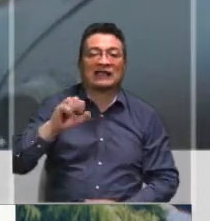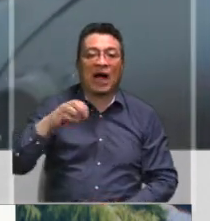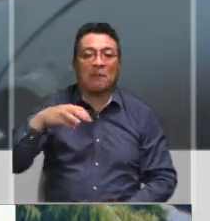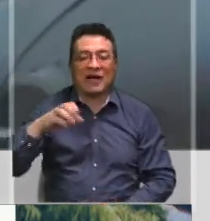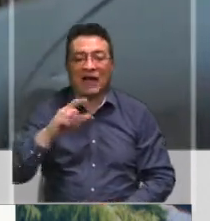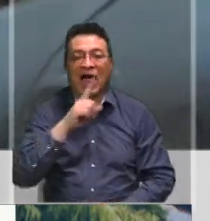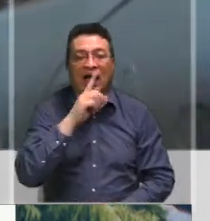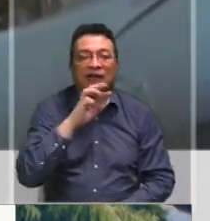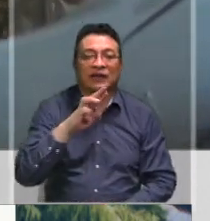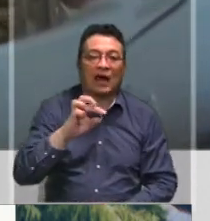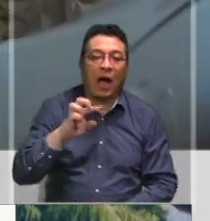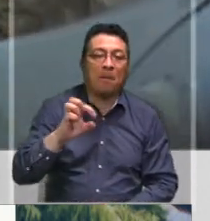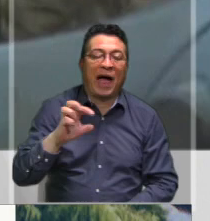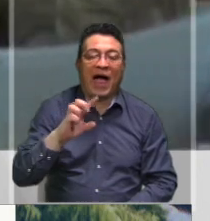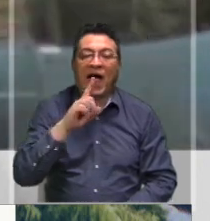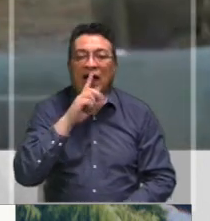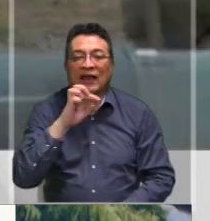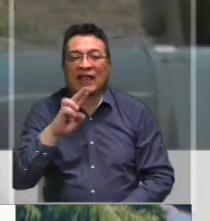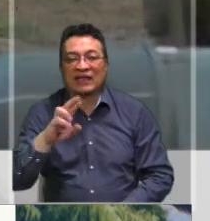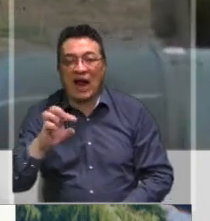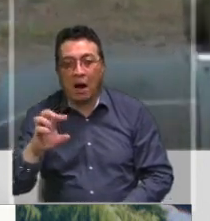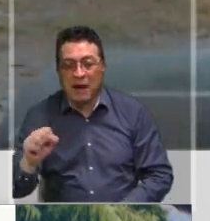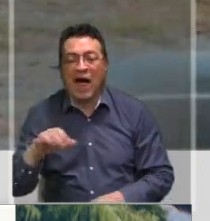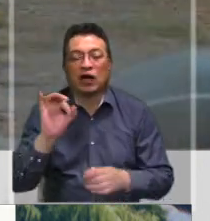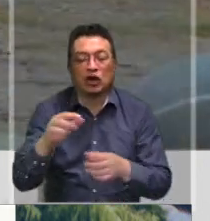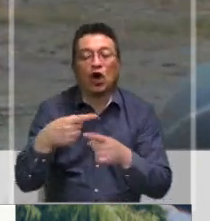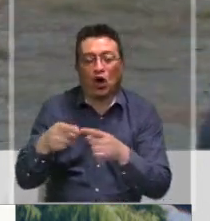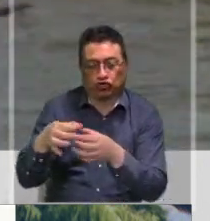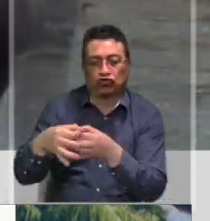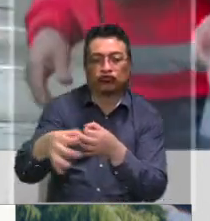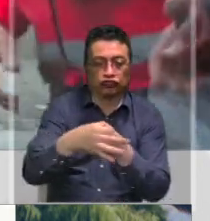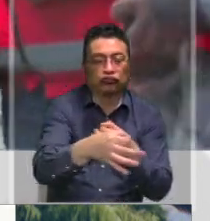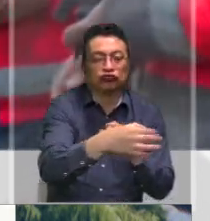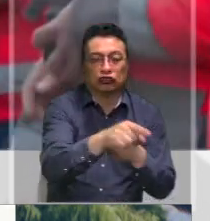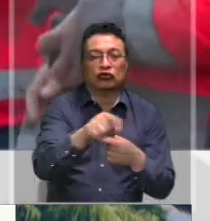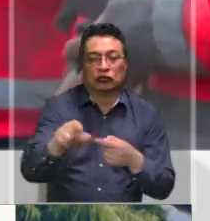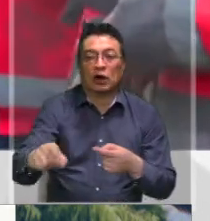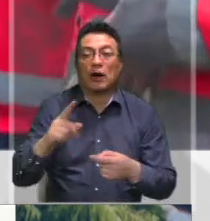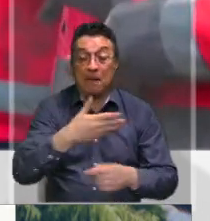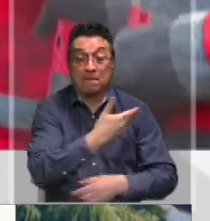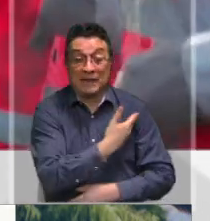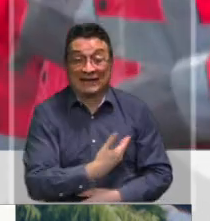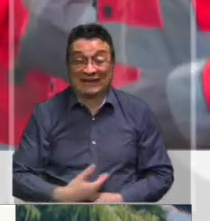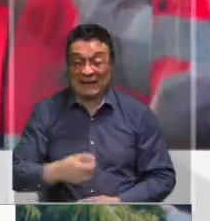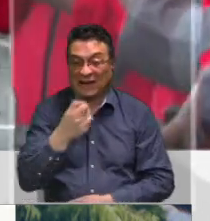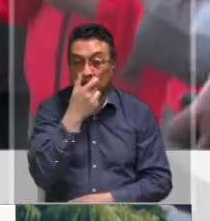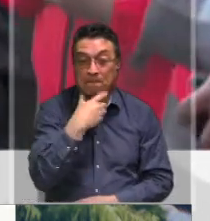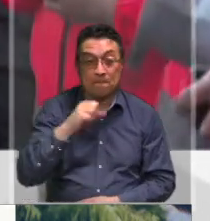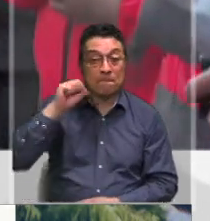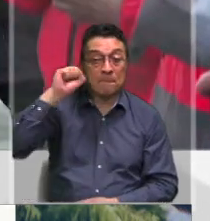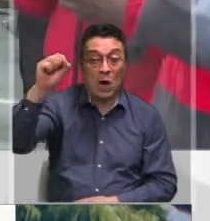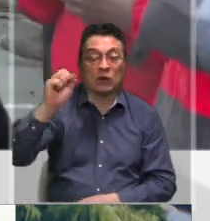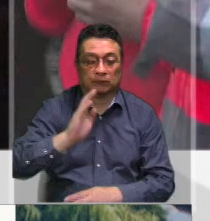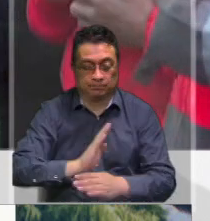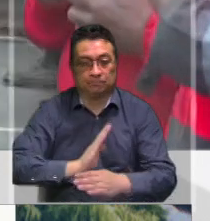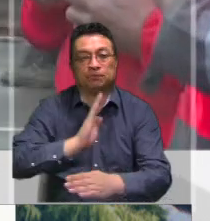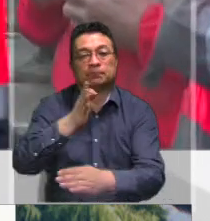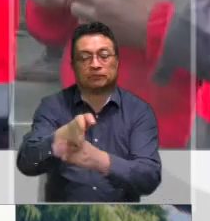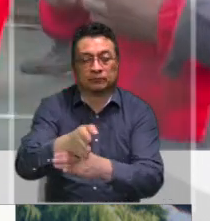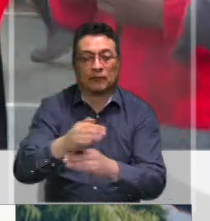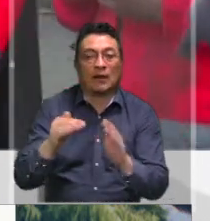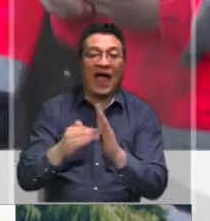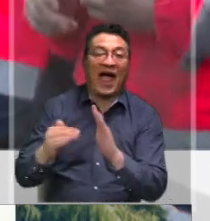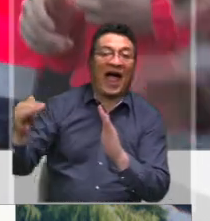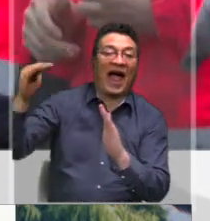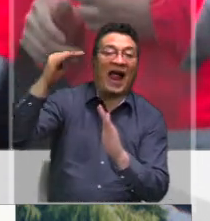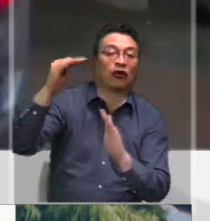Trapa y Butalelbún. ¿Cuál es la situación de esta jornada? El presidente de la República, Gabriel Boric, llegó hasta el Alto